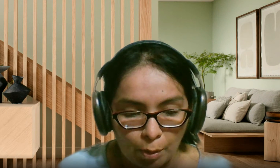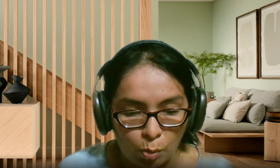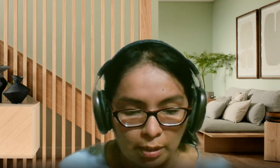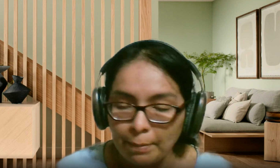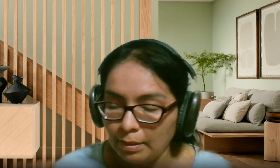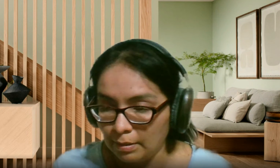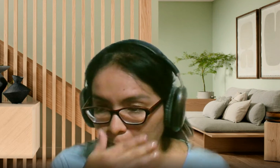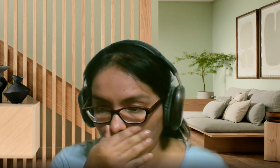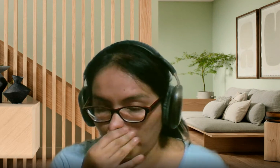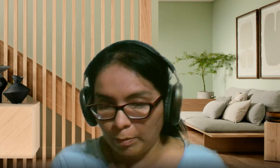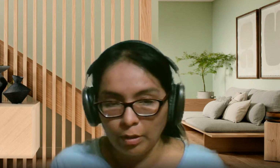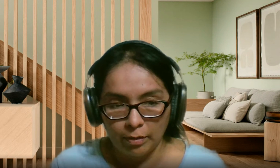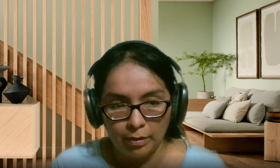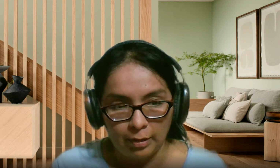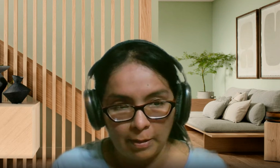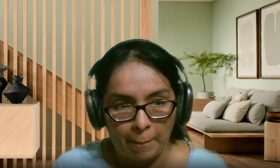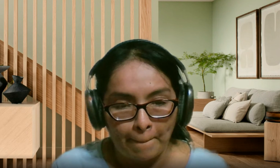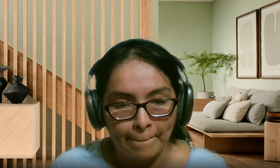¿Alguna pregunta? Me dicen, por favor.